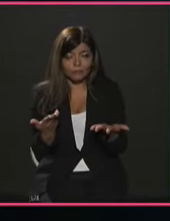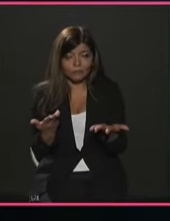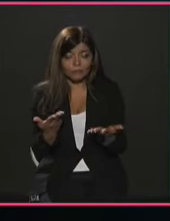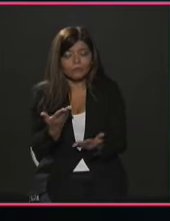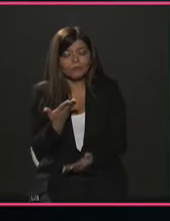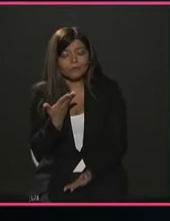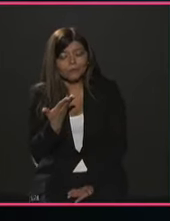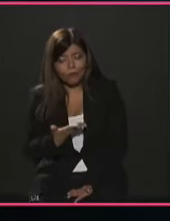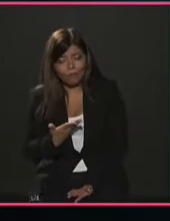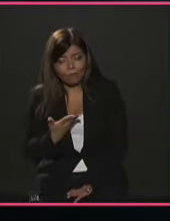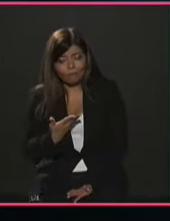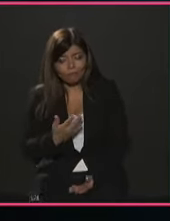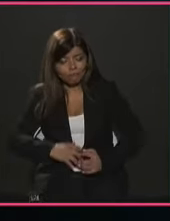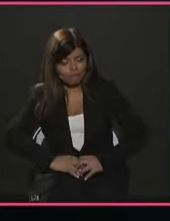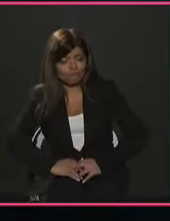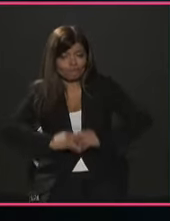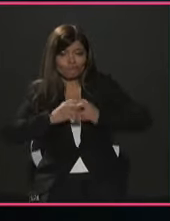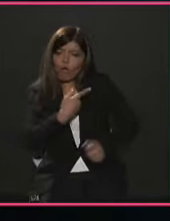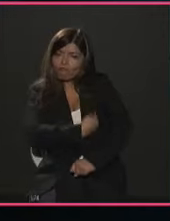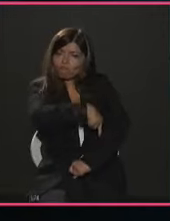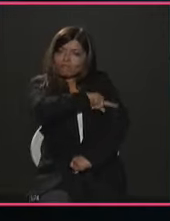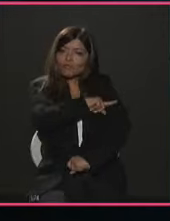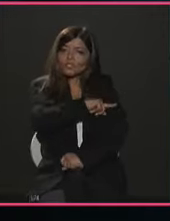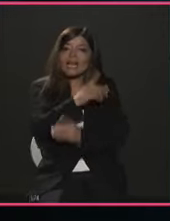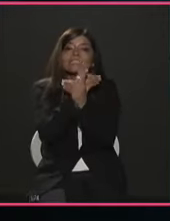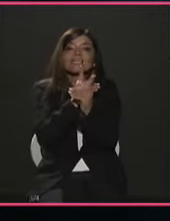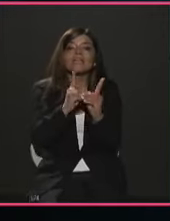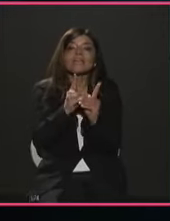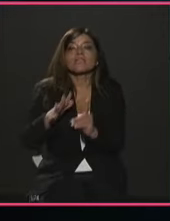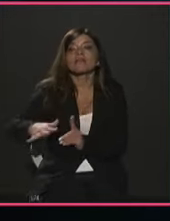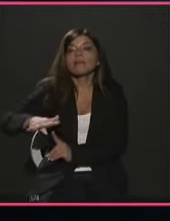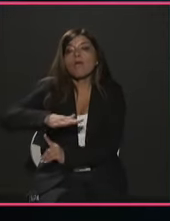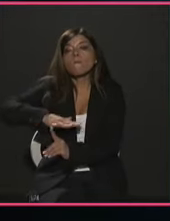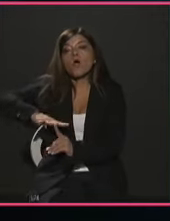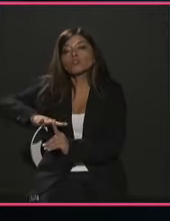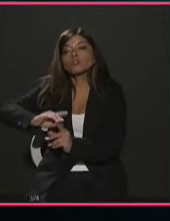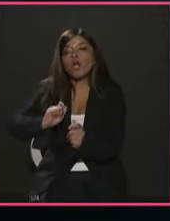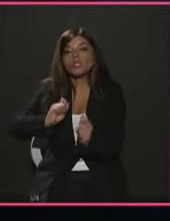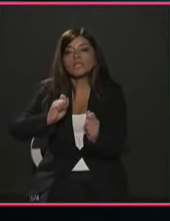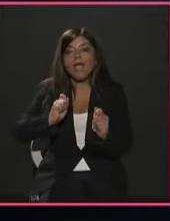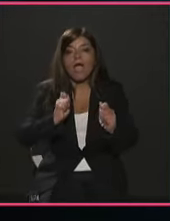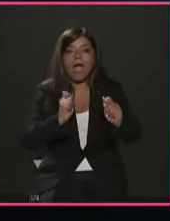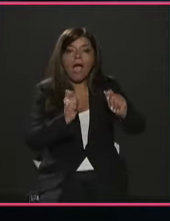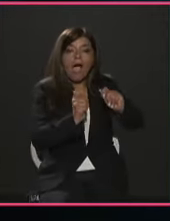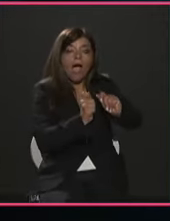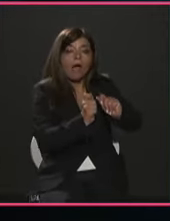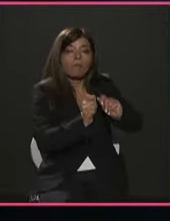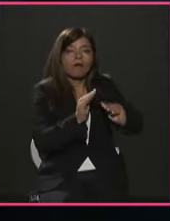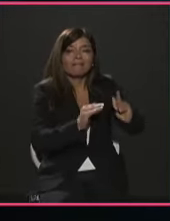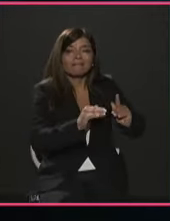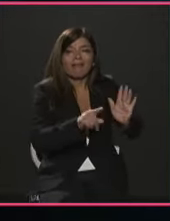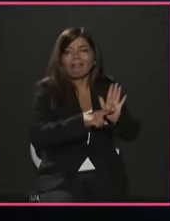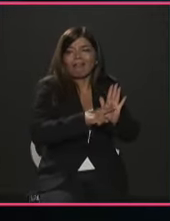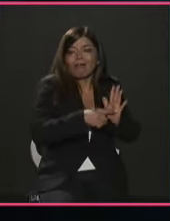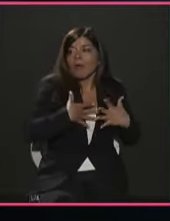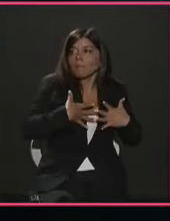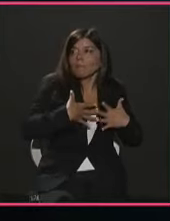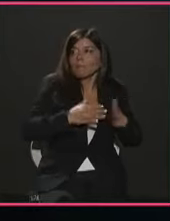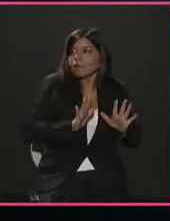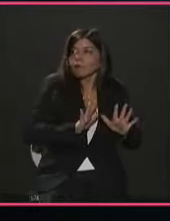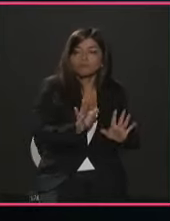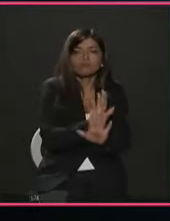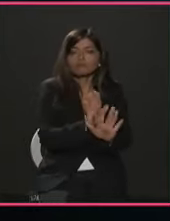cómo fortalecemos la democracia en un contexto de tremendos cambios en donde a veces pareciera que el pesimismo y El miedo parecieran